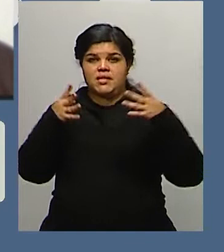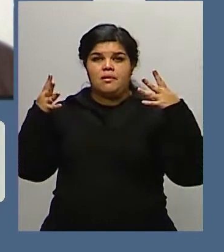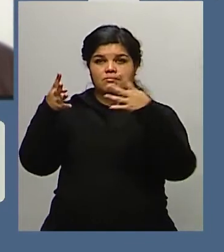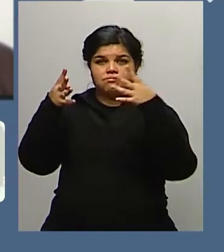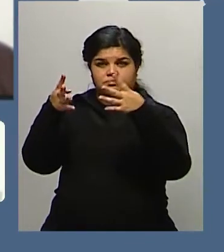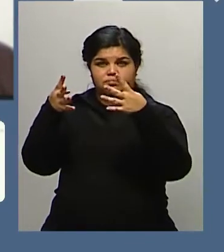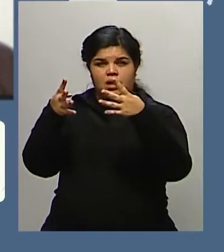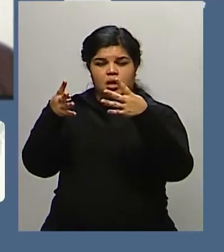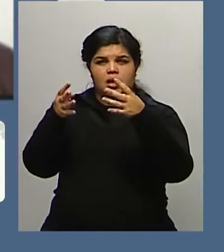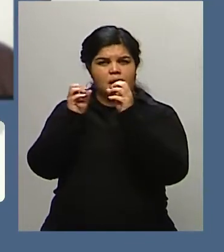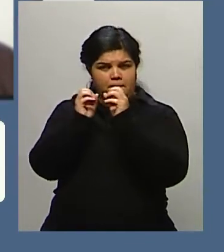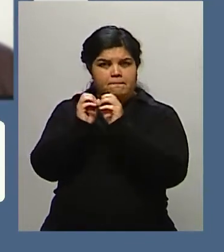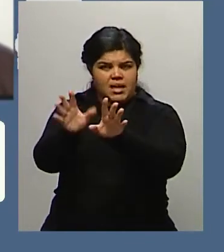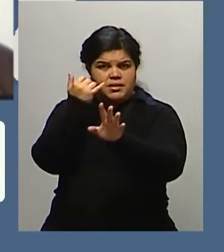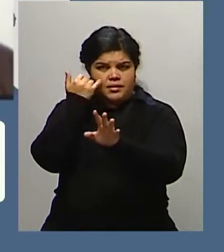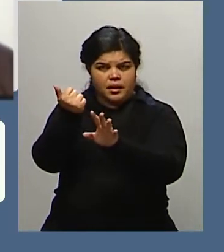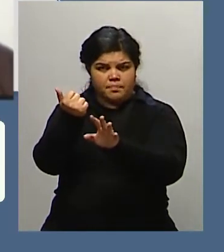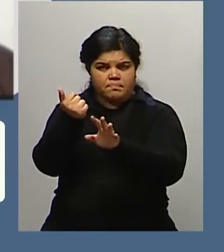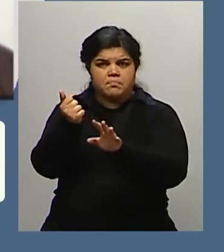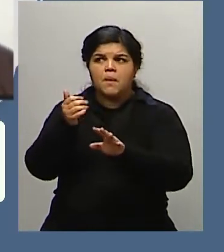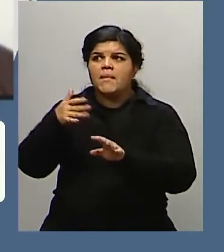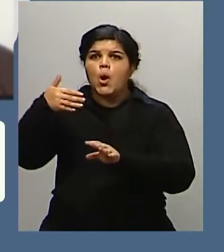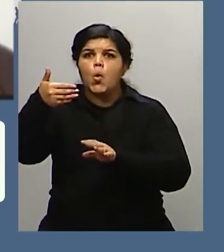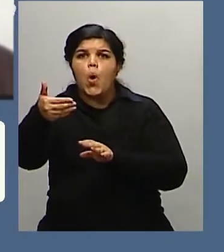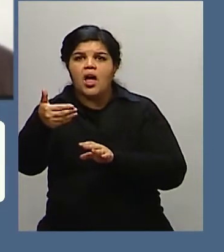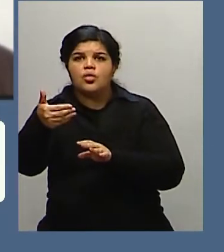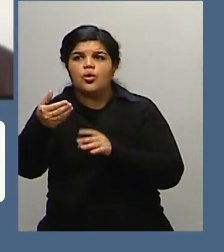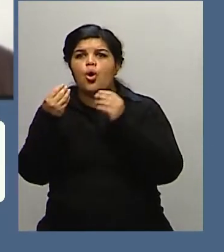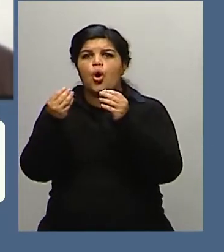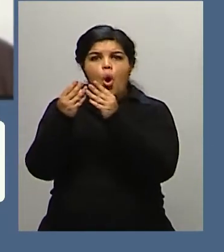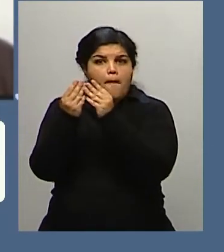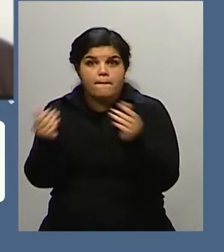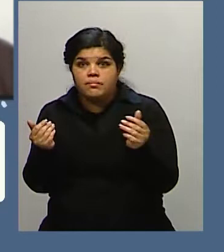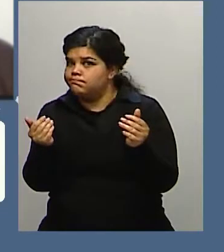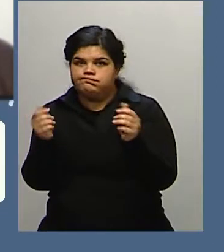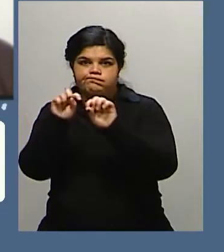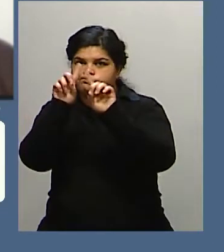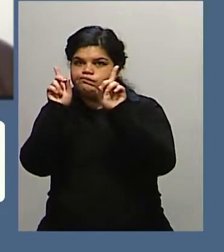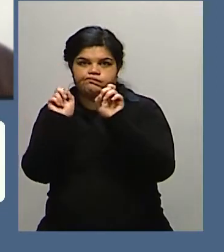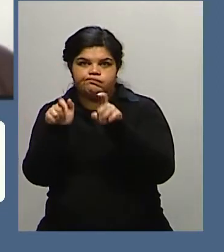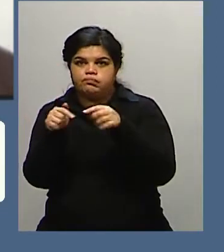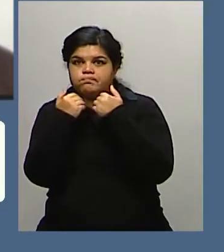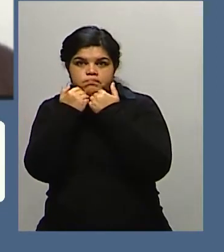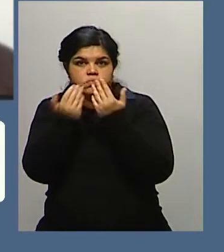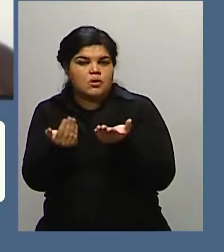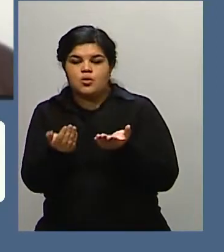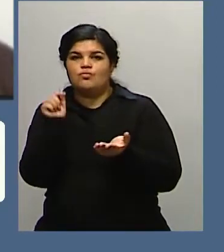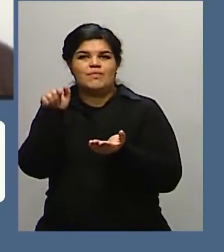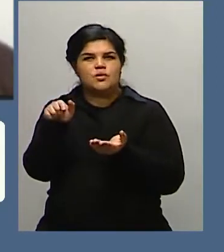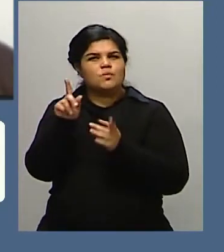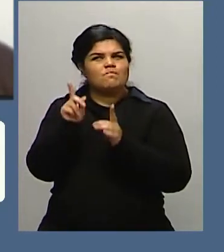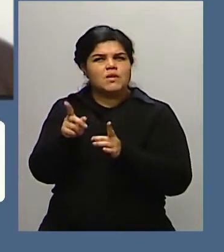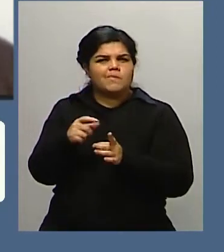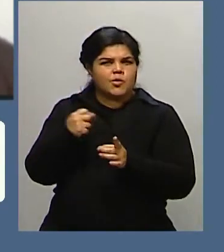comenzó, pero todavía no sabemos ni cuándo ni cómo va a terminar. Uh-huh. Y esto es muy importante, no solo desde el punto de